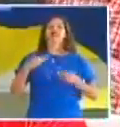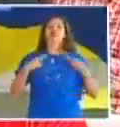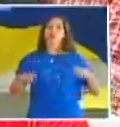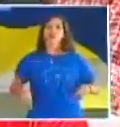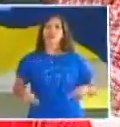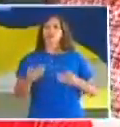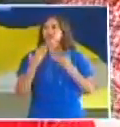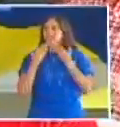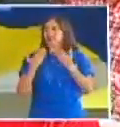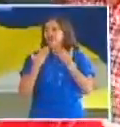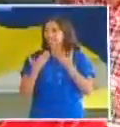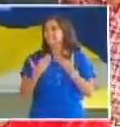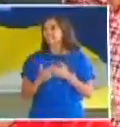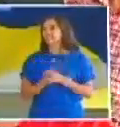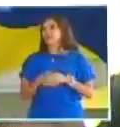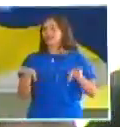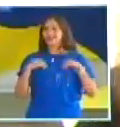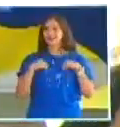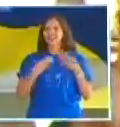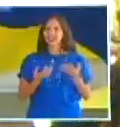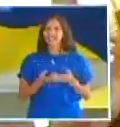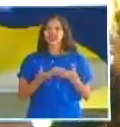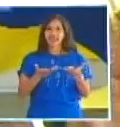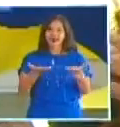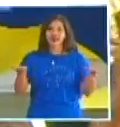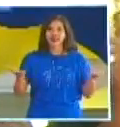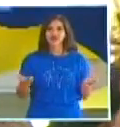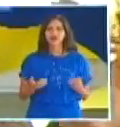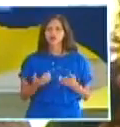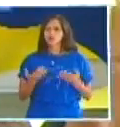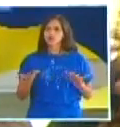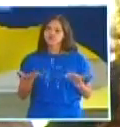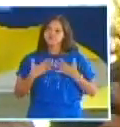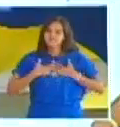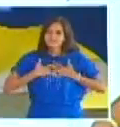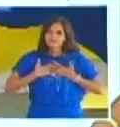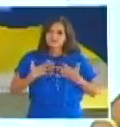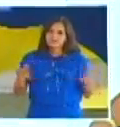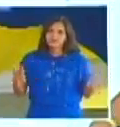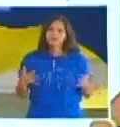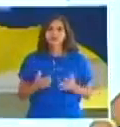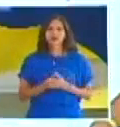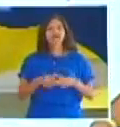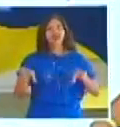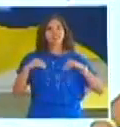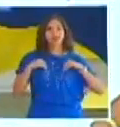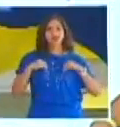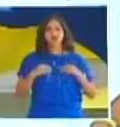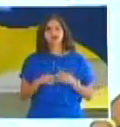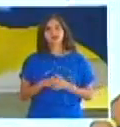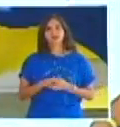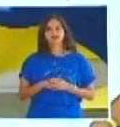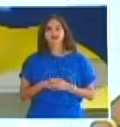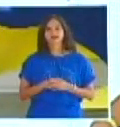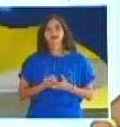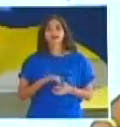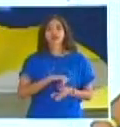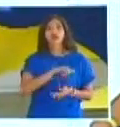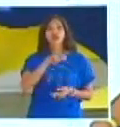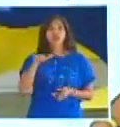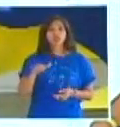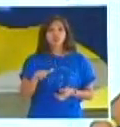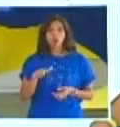Gracias por aceptar este gesto humilde de reconocimiento.